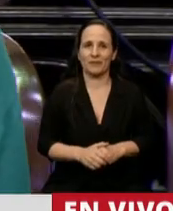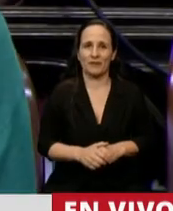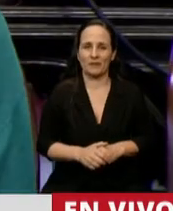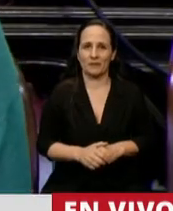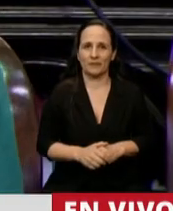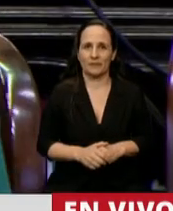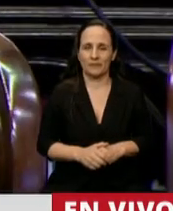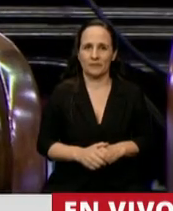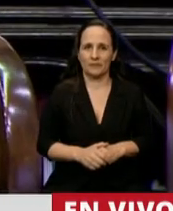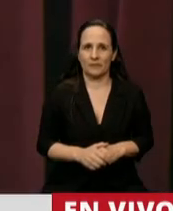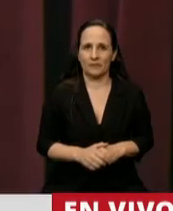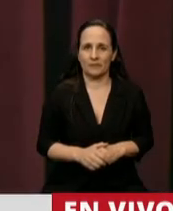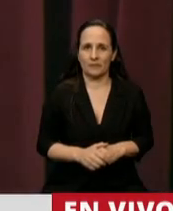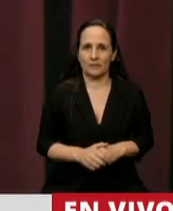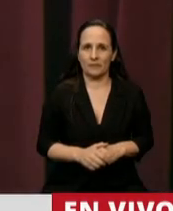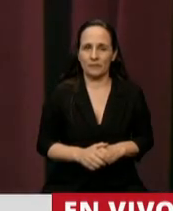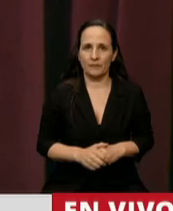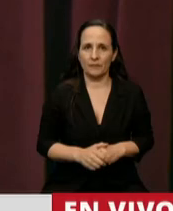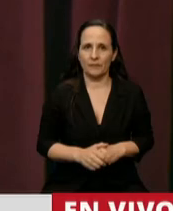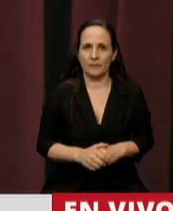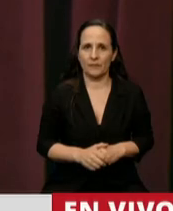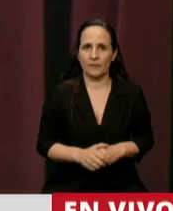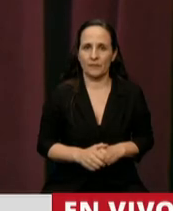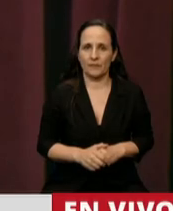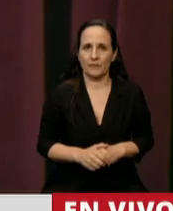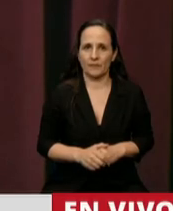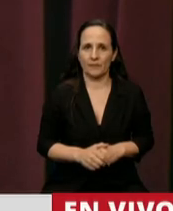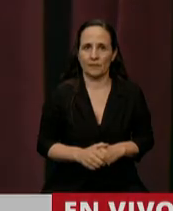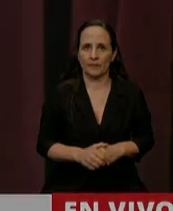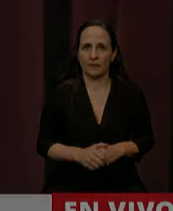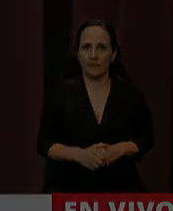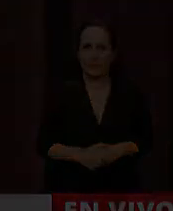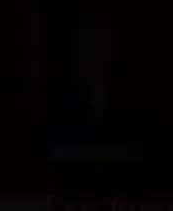Bien.